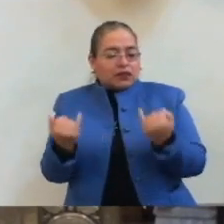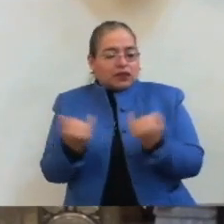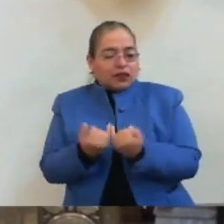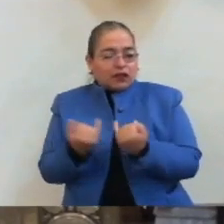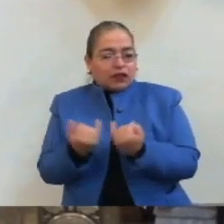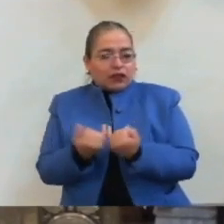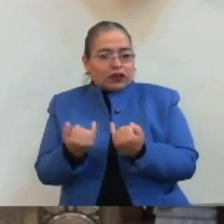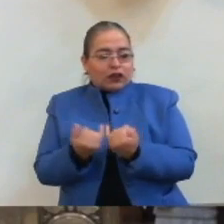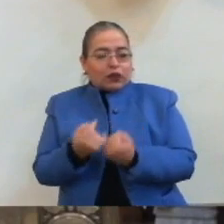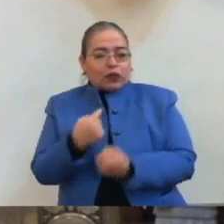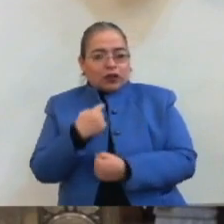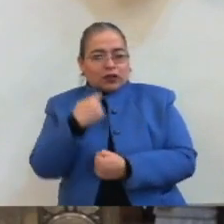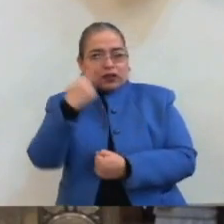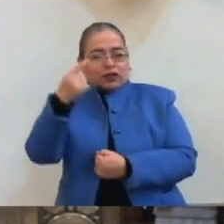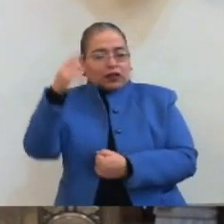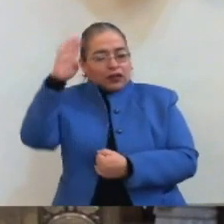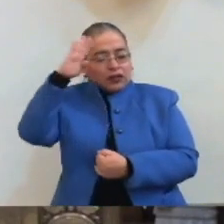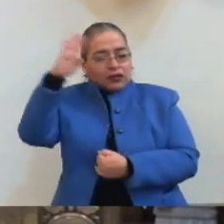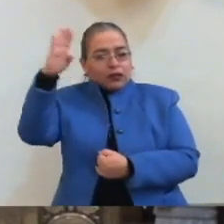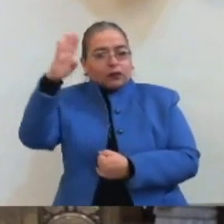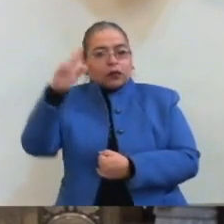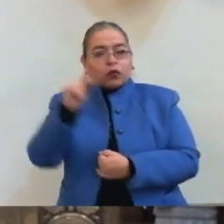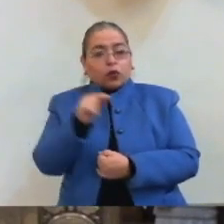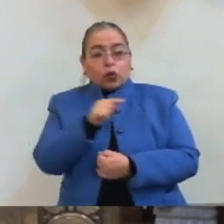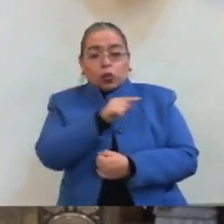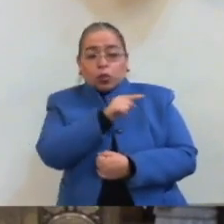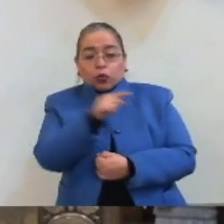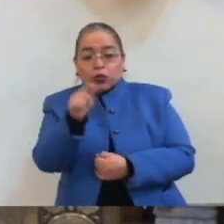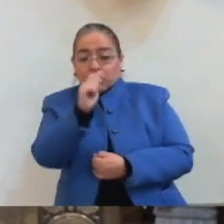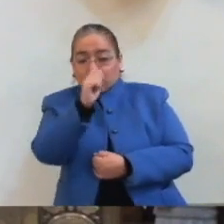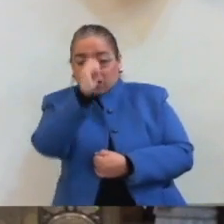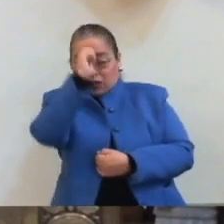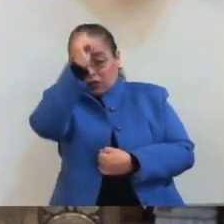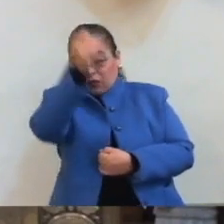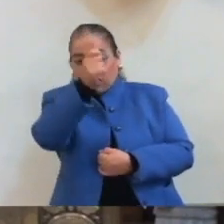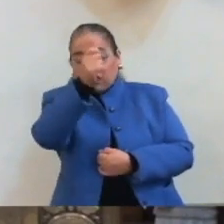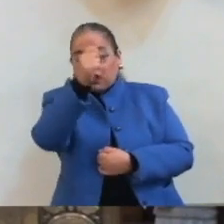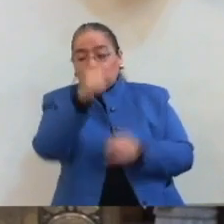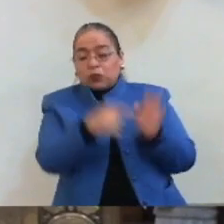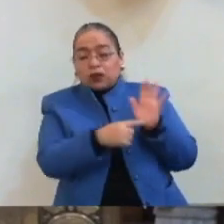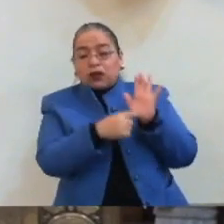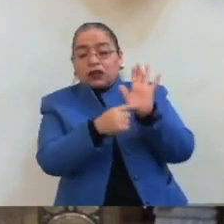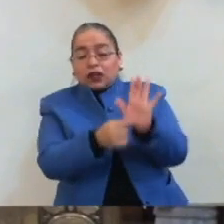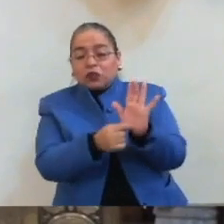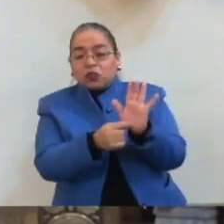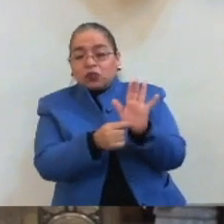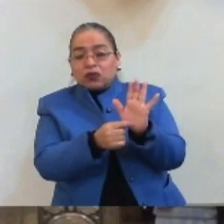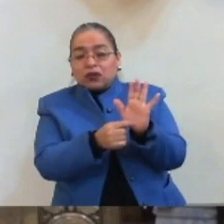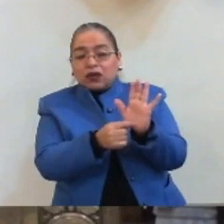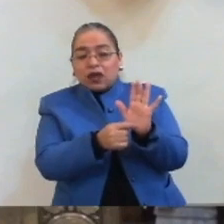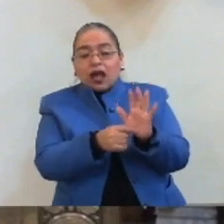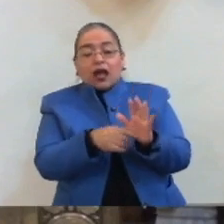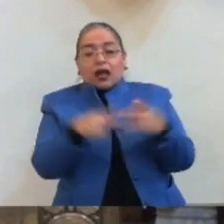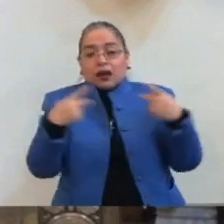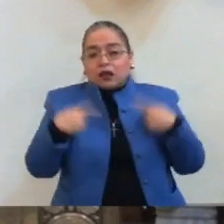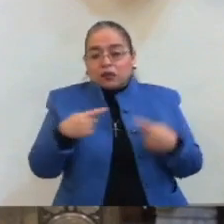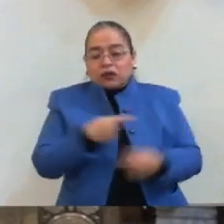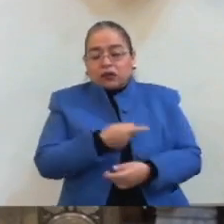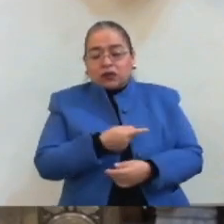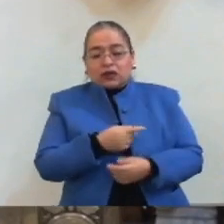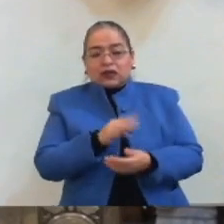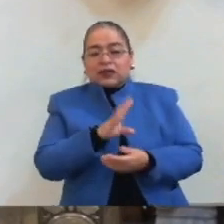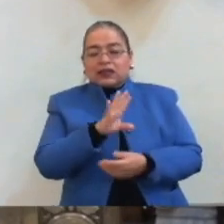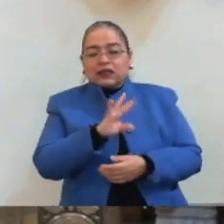bendito seas porque estas cosas las ha revelado a la gente sencilla